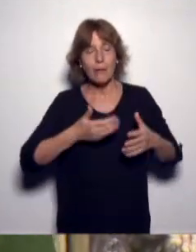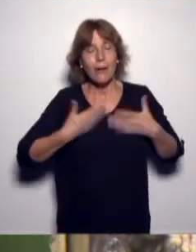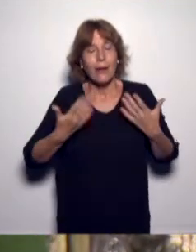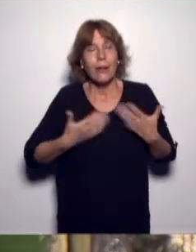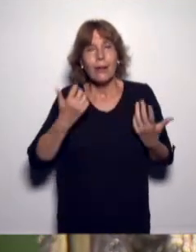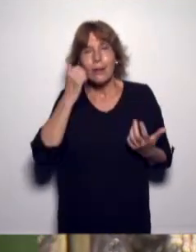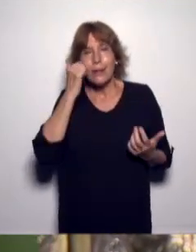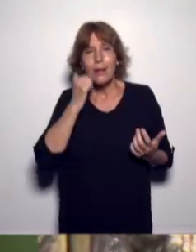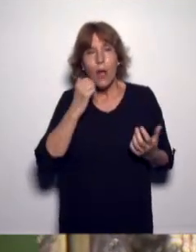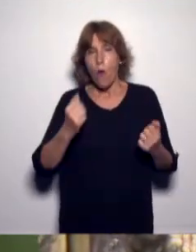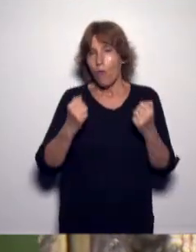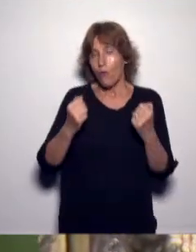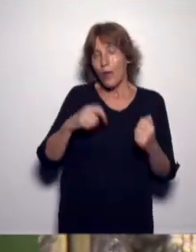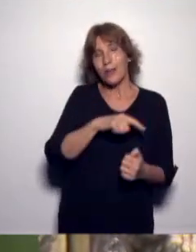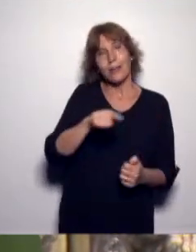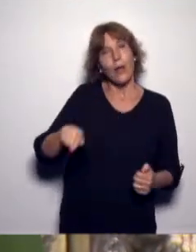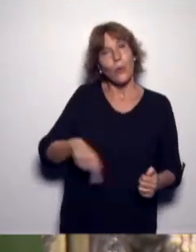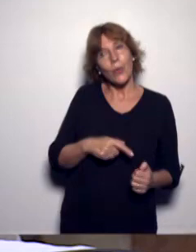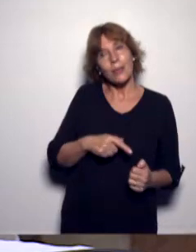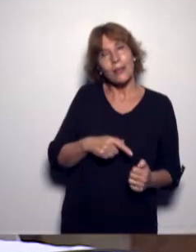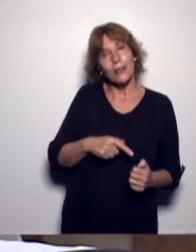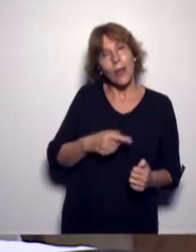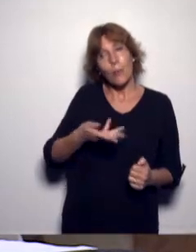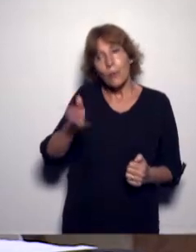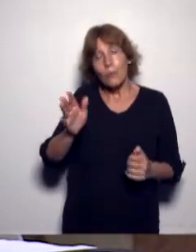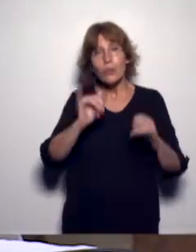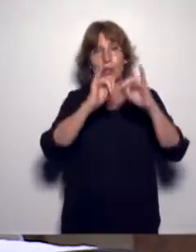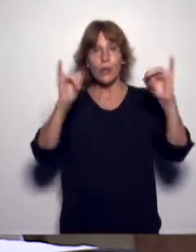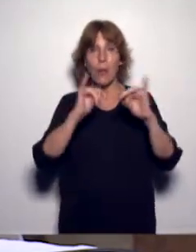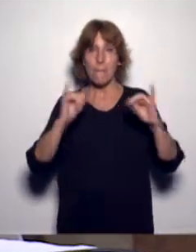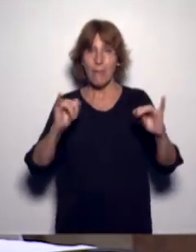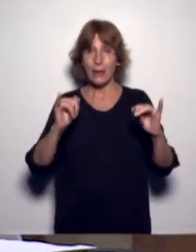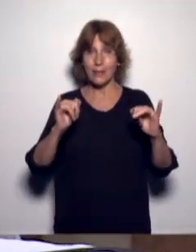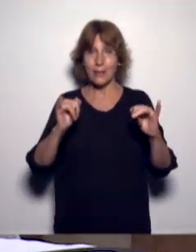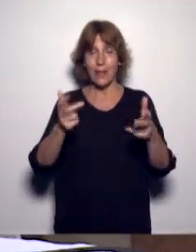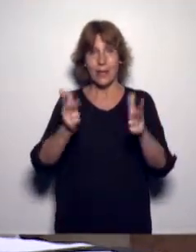La alegría del Señor es nuestra fortaleza. Podemos quedarnos en paz.